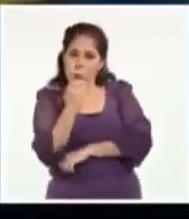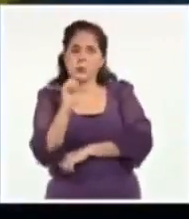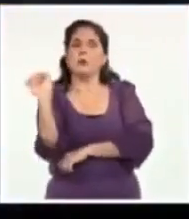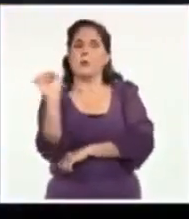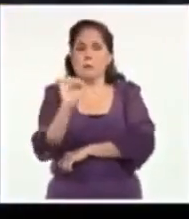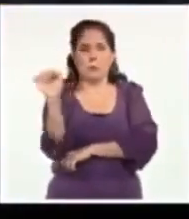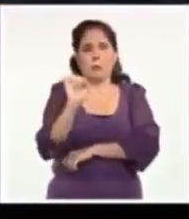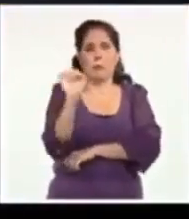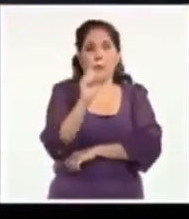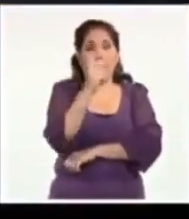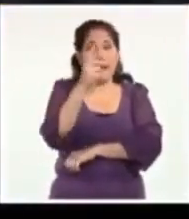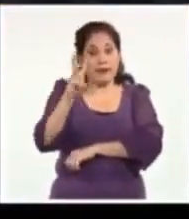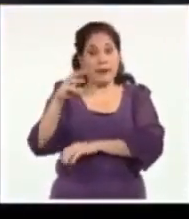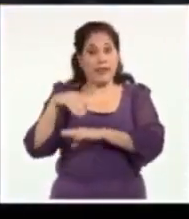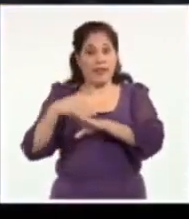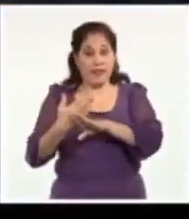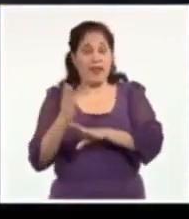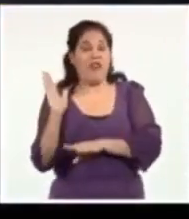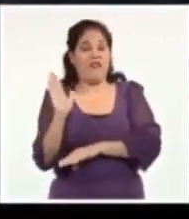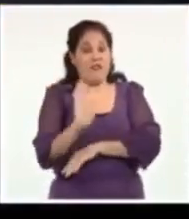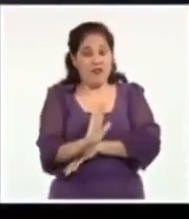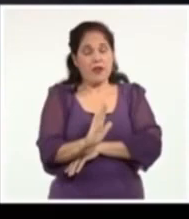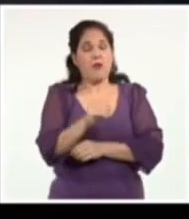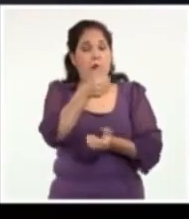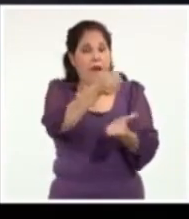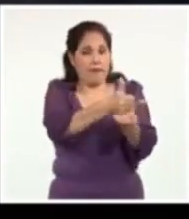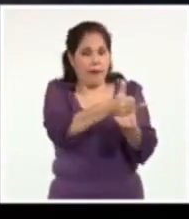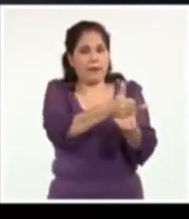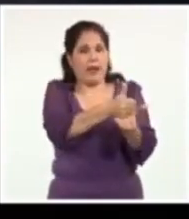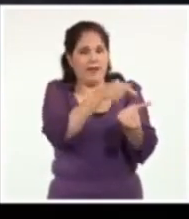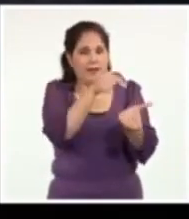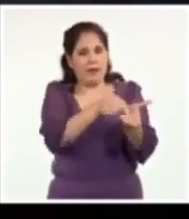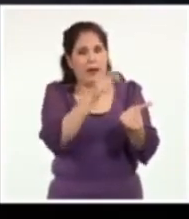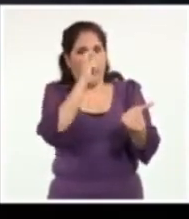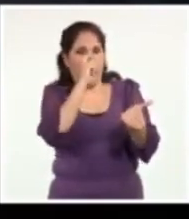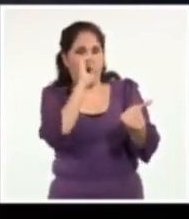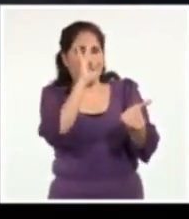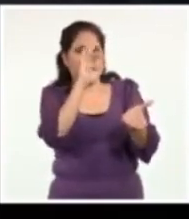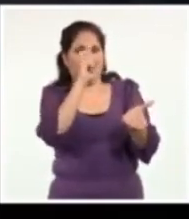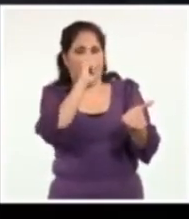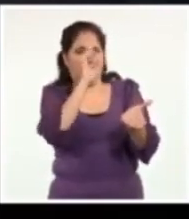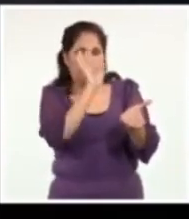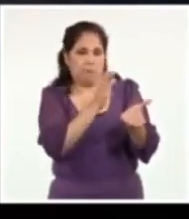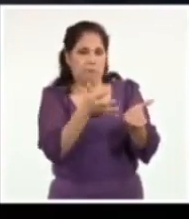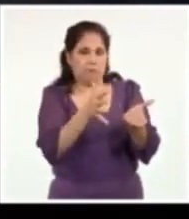trajo durante 13 días desde Pernambuco hasta Sao Paulo cuando tenía solo 7 años.